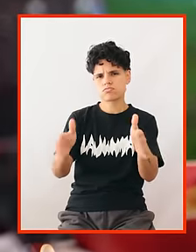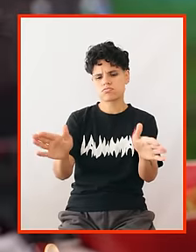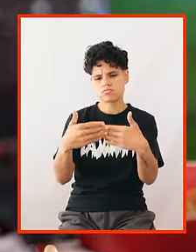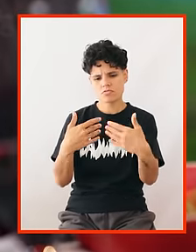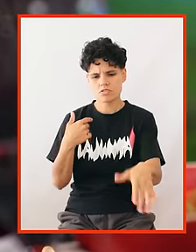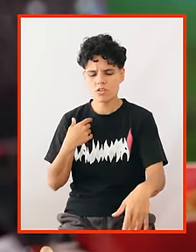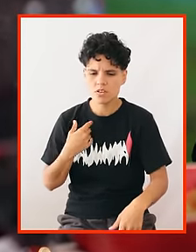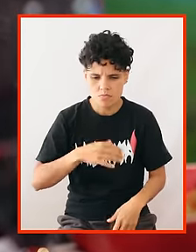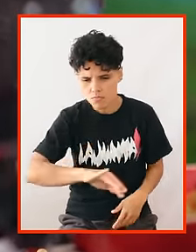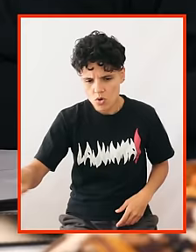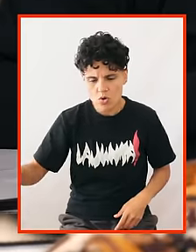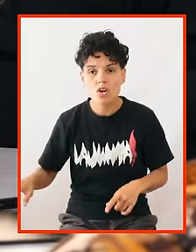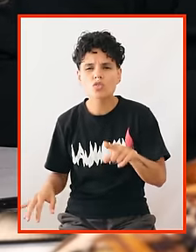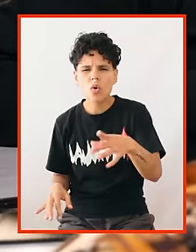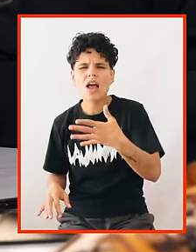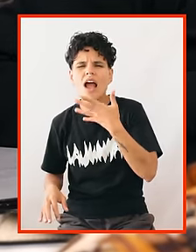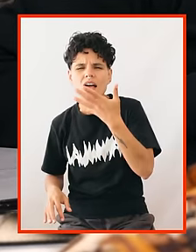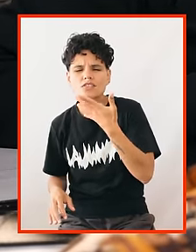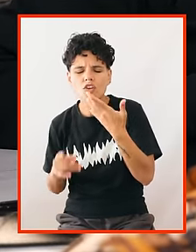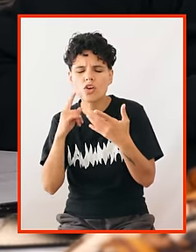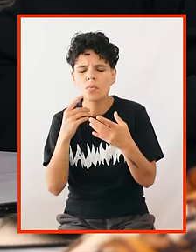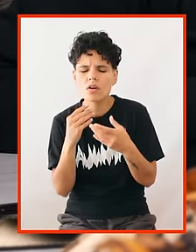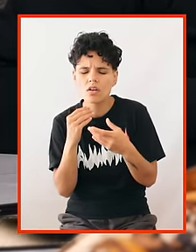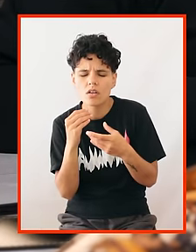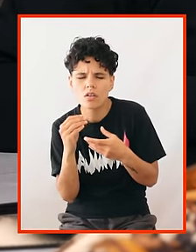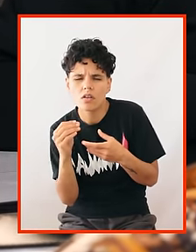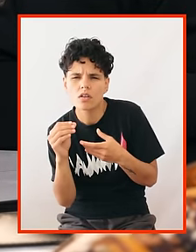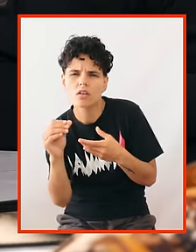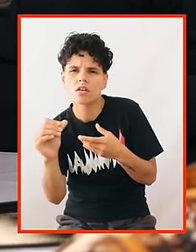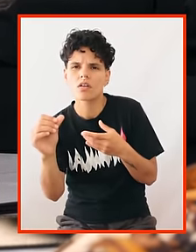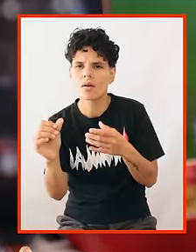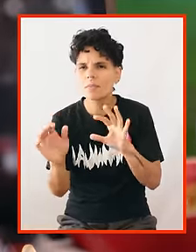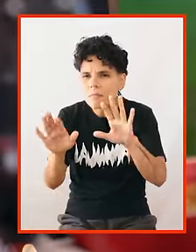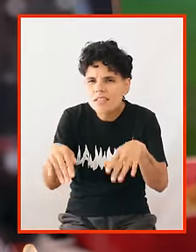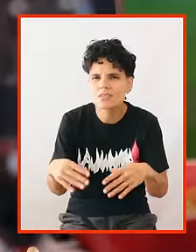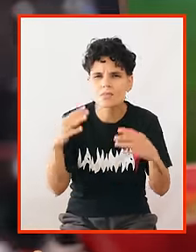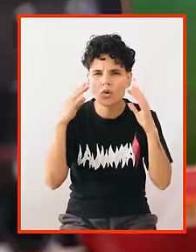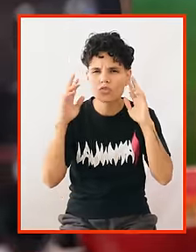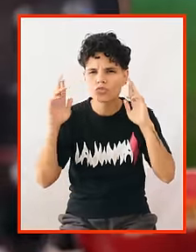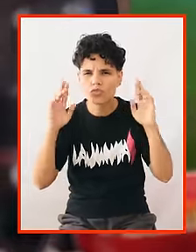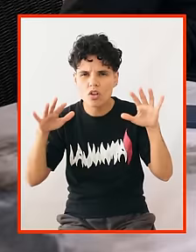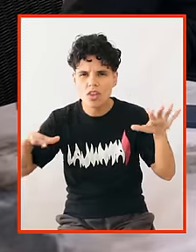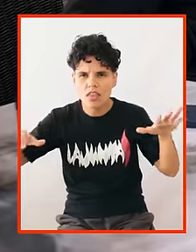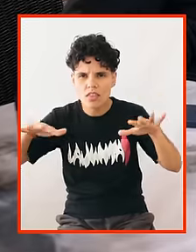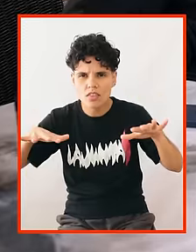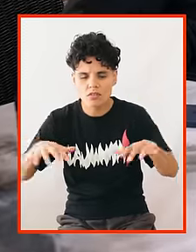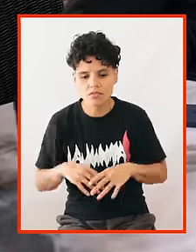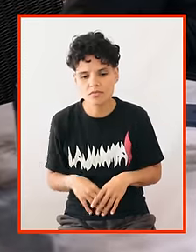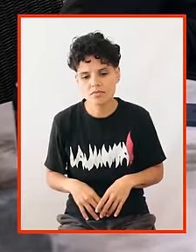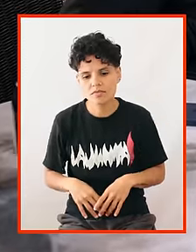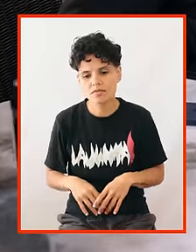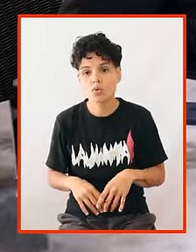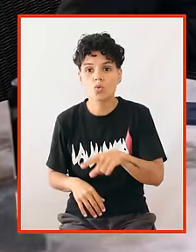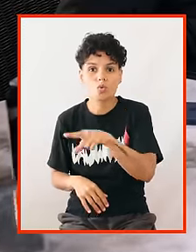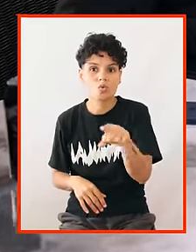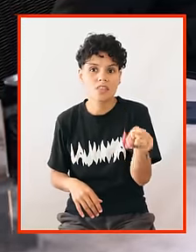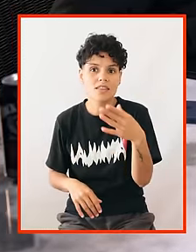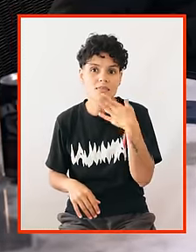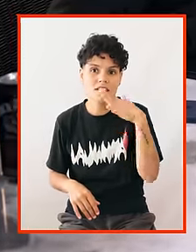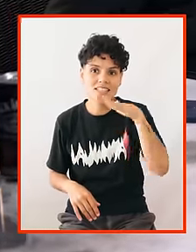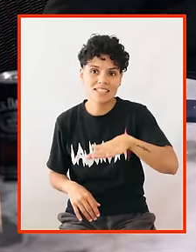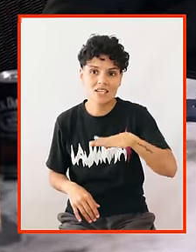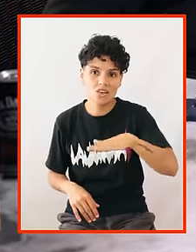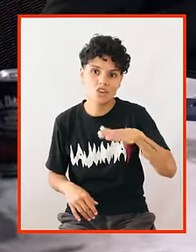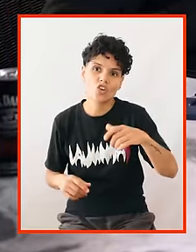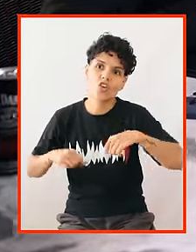huevo. Ahora canta, que ahora entra canta. Era divertido. ¿Y usted era chico igual? Sí.